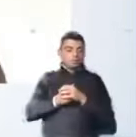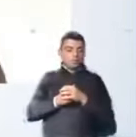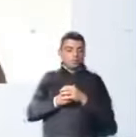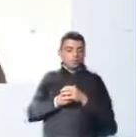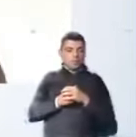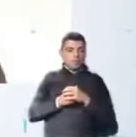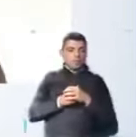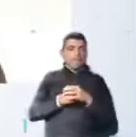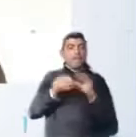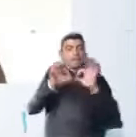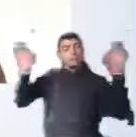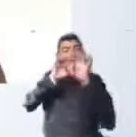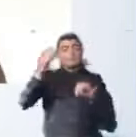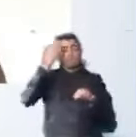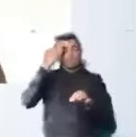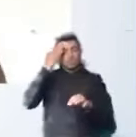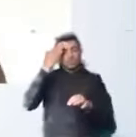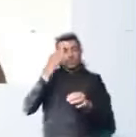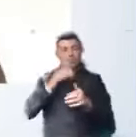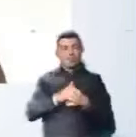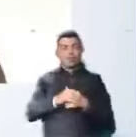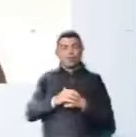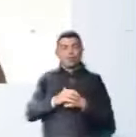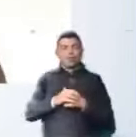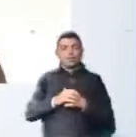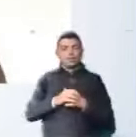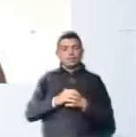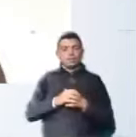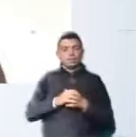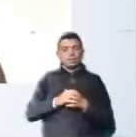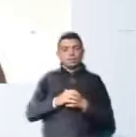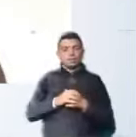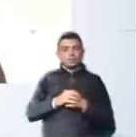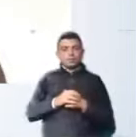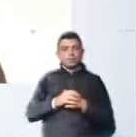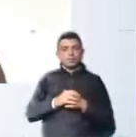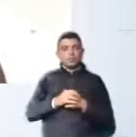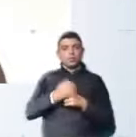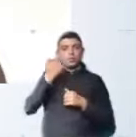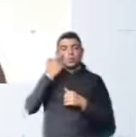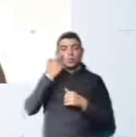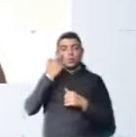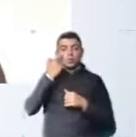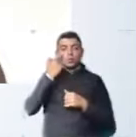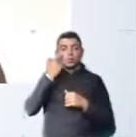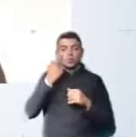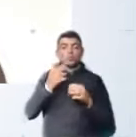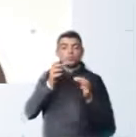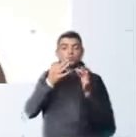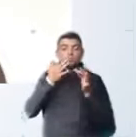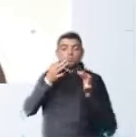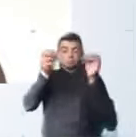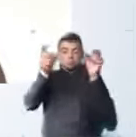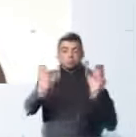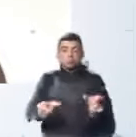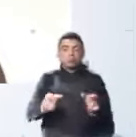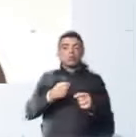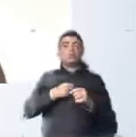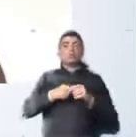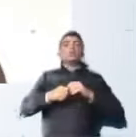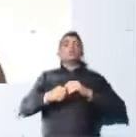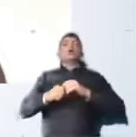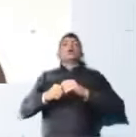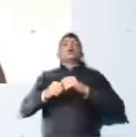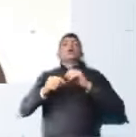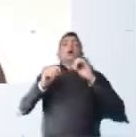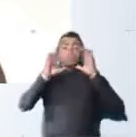saber que las personas, la manera ideal en el momento de estornudar o de toser es tratar